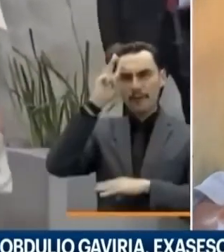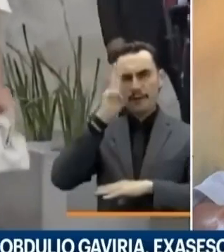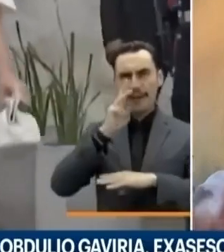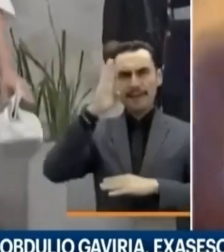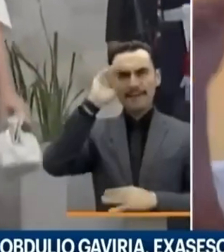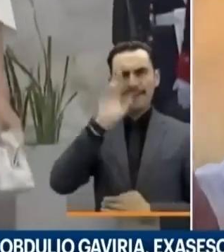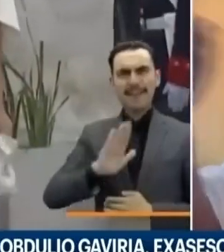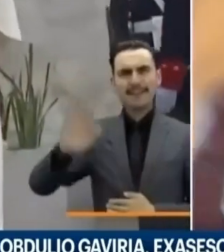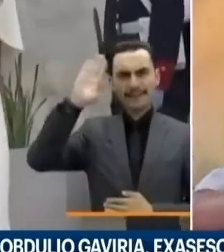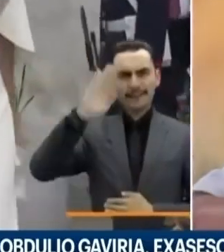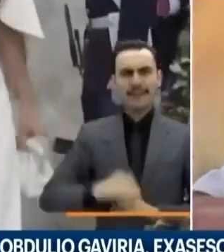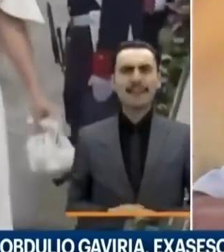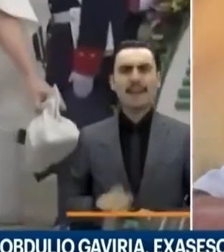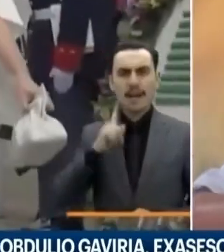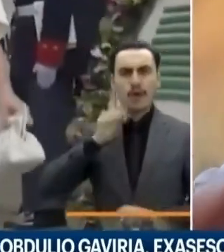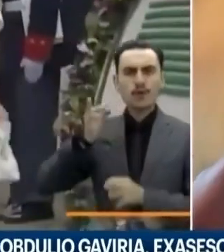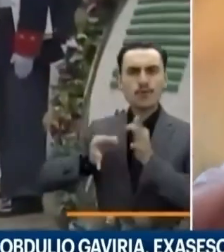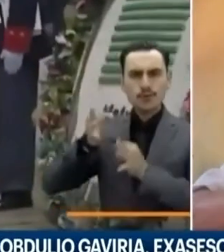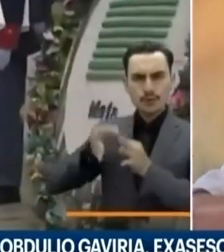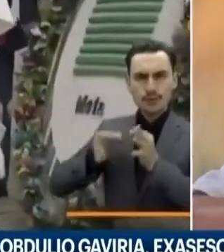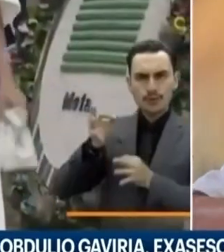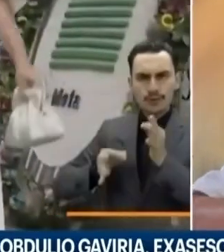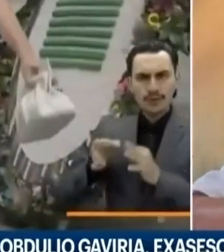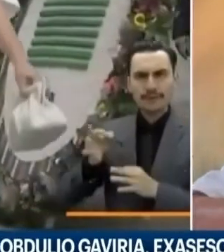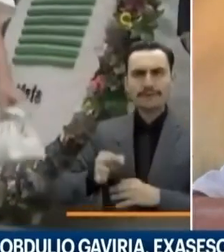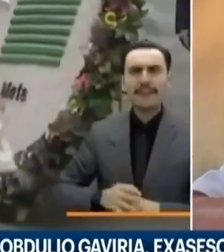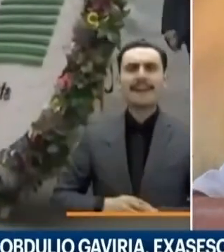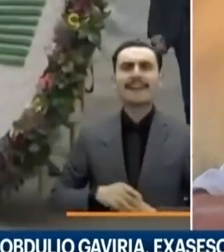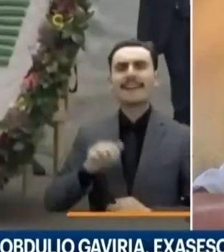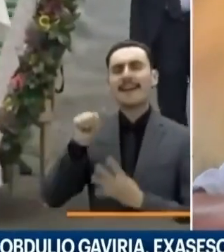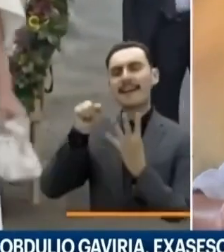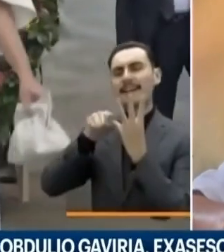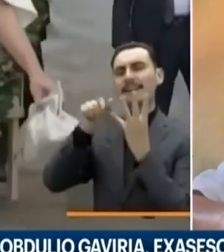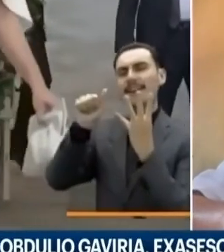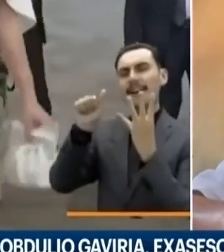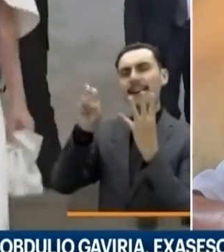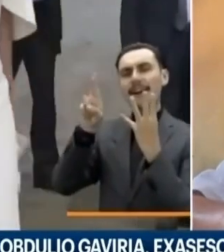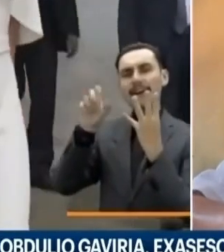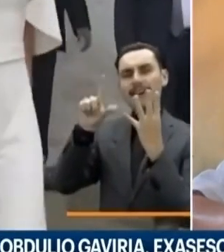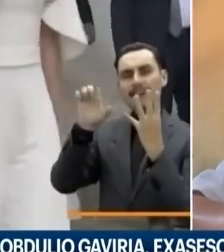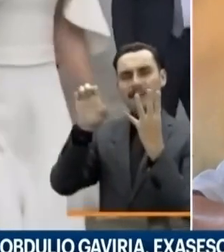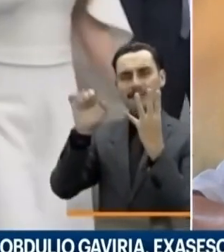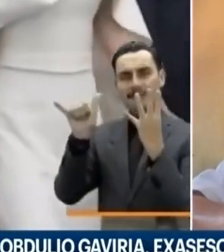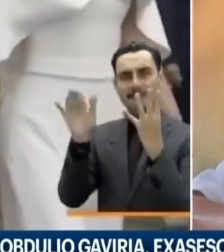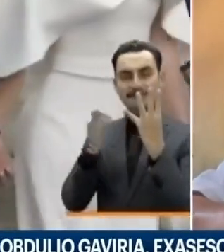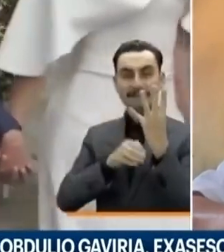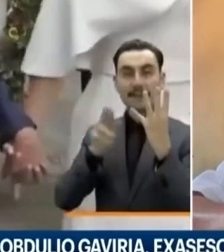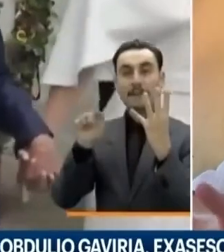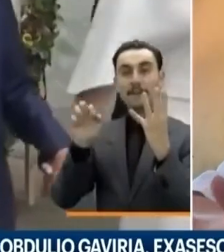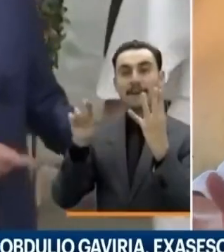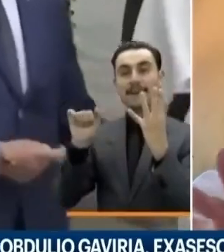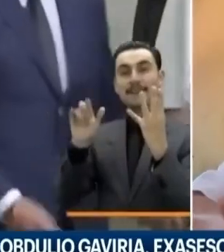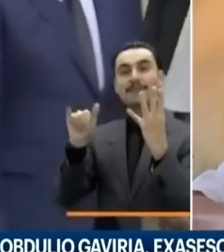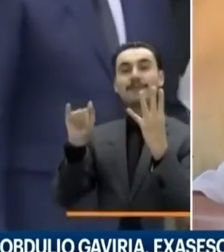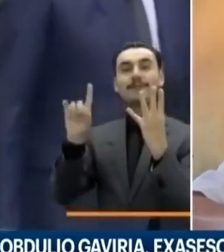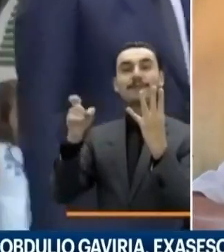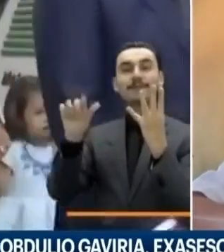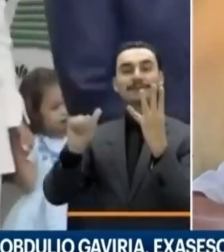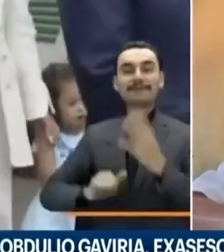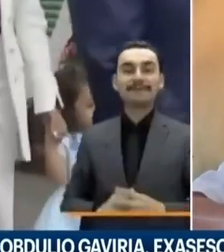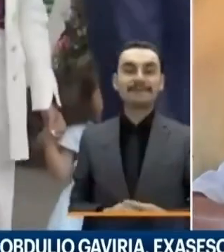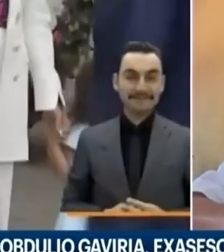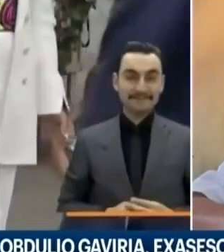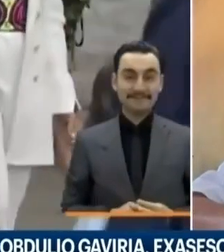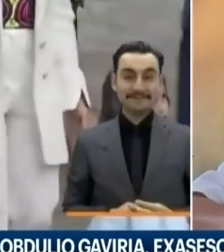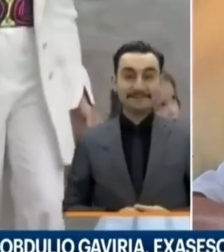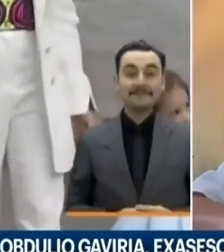financiación. Hasta tanto dinero puede gastar la campaña. En Colombia, distinto a casi todos los países